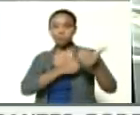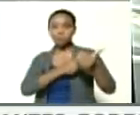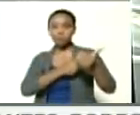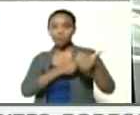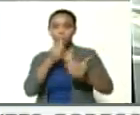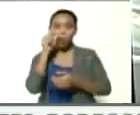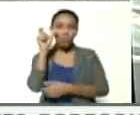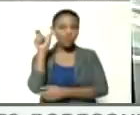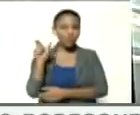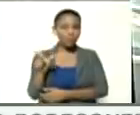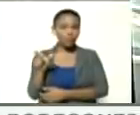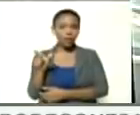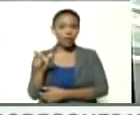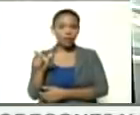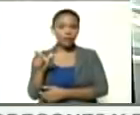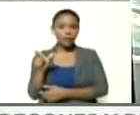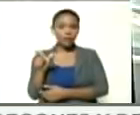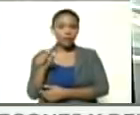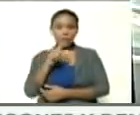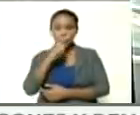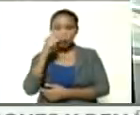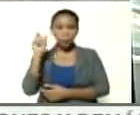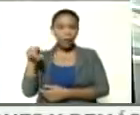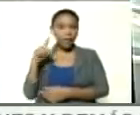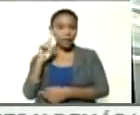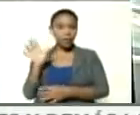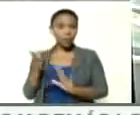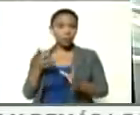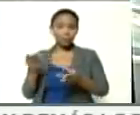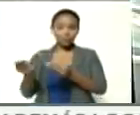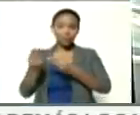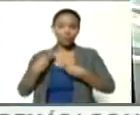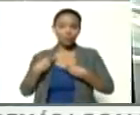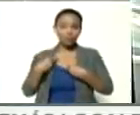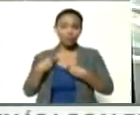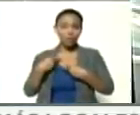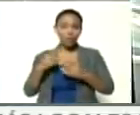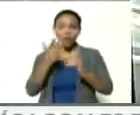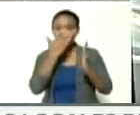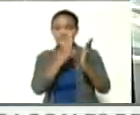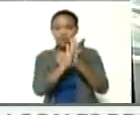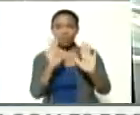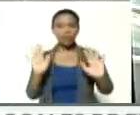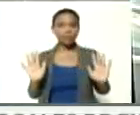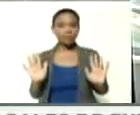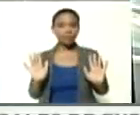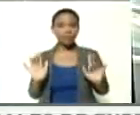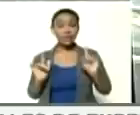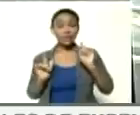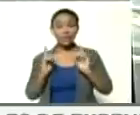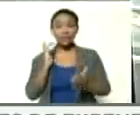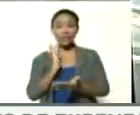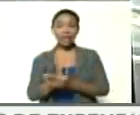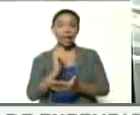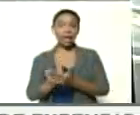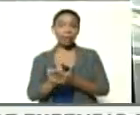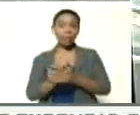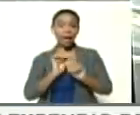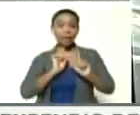paracos, al narcotráfico, le entregaron toda la frontera. Desde siempre ha sido